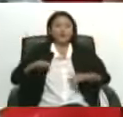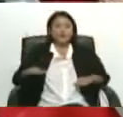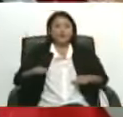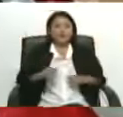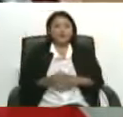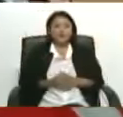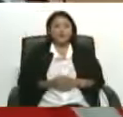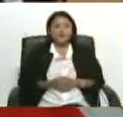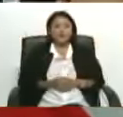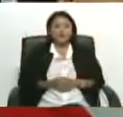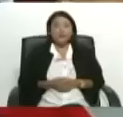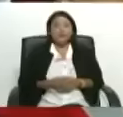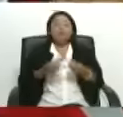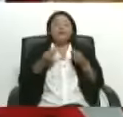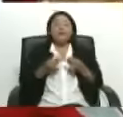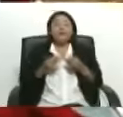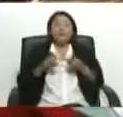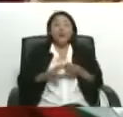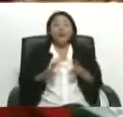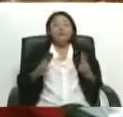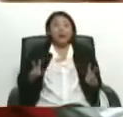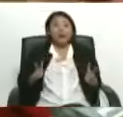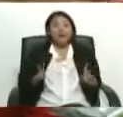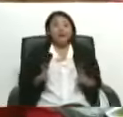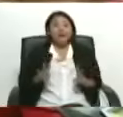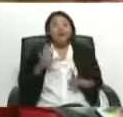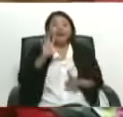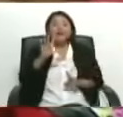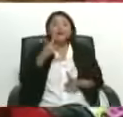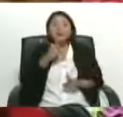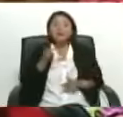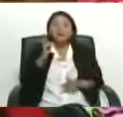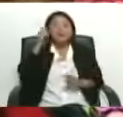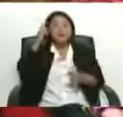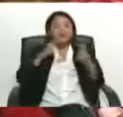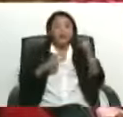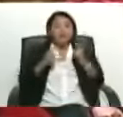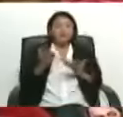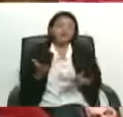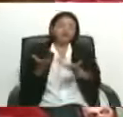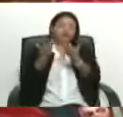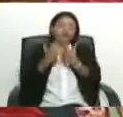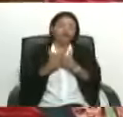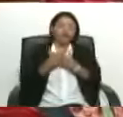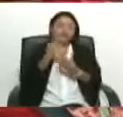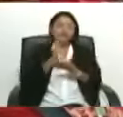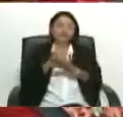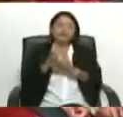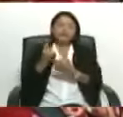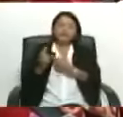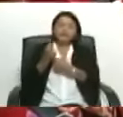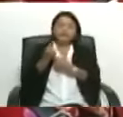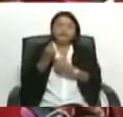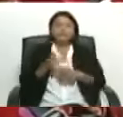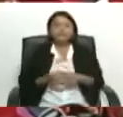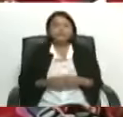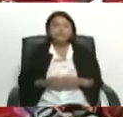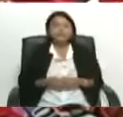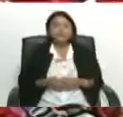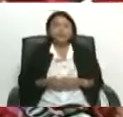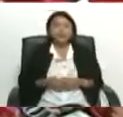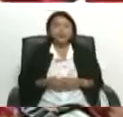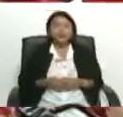un ejército para la paz. El comandante Chávez nos decía a nosotros siempre, hasta